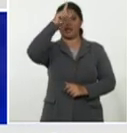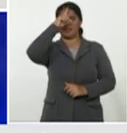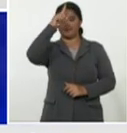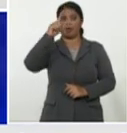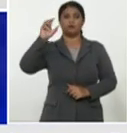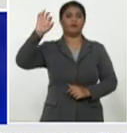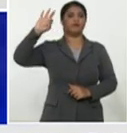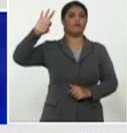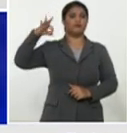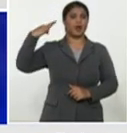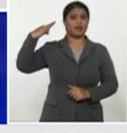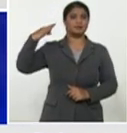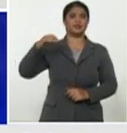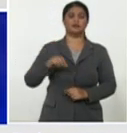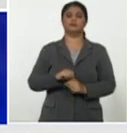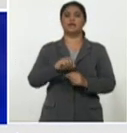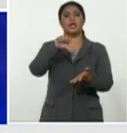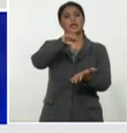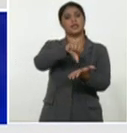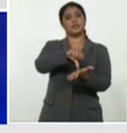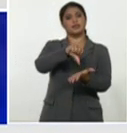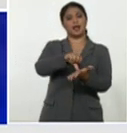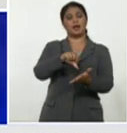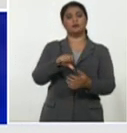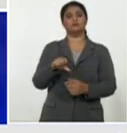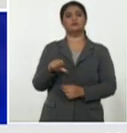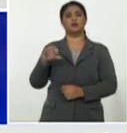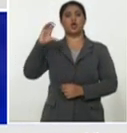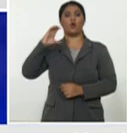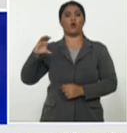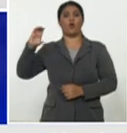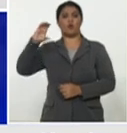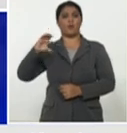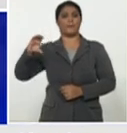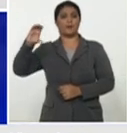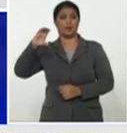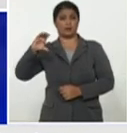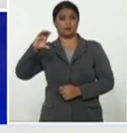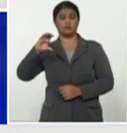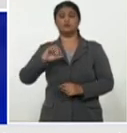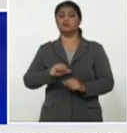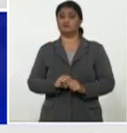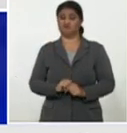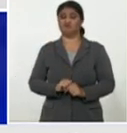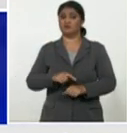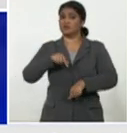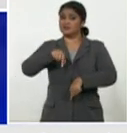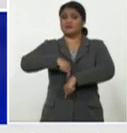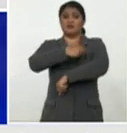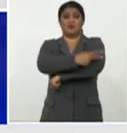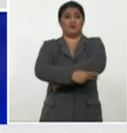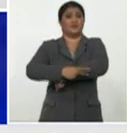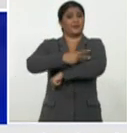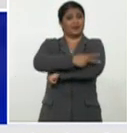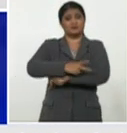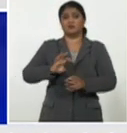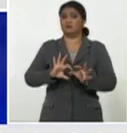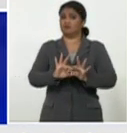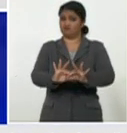Francia, Irán, Colombia, que además enfrenta una situación muy compleja, aporta ayer